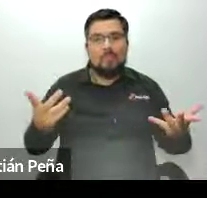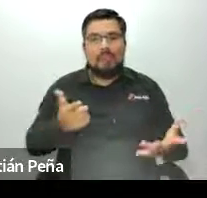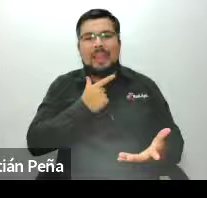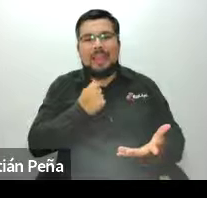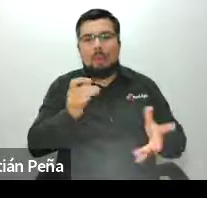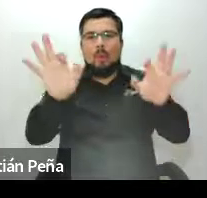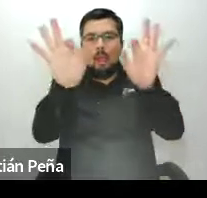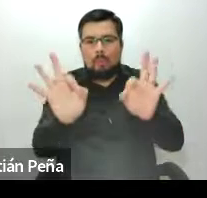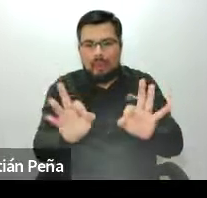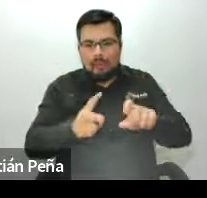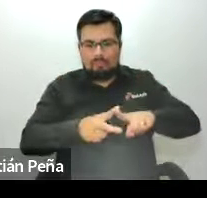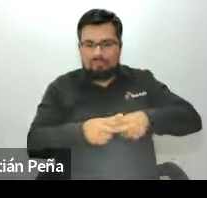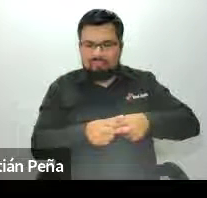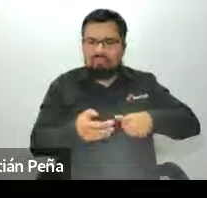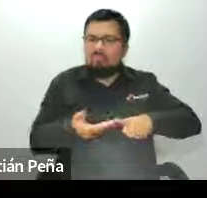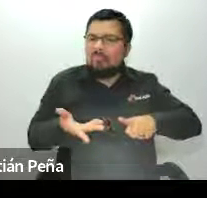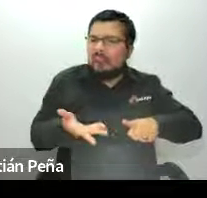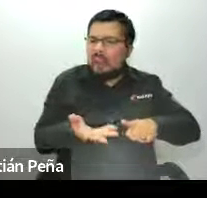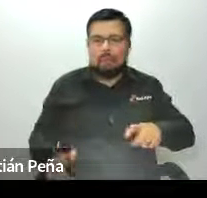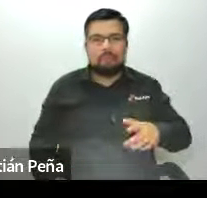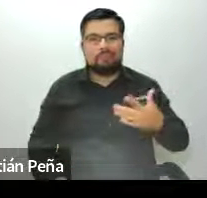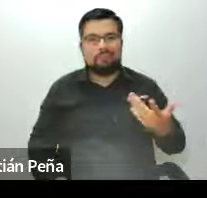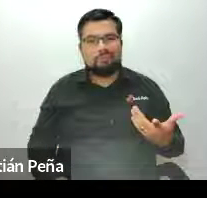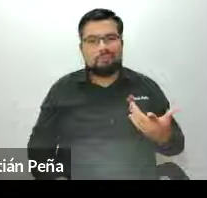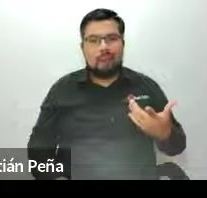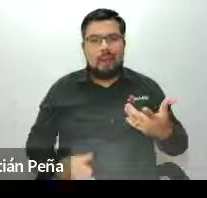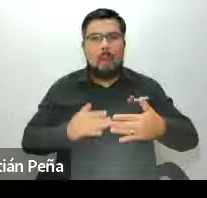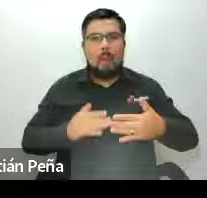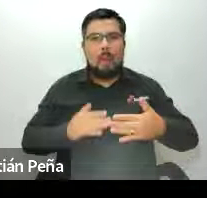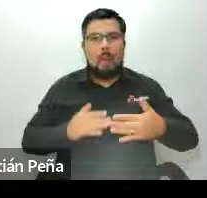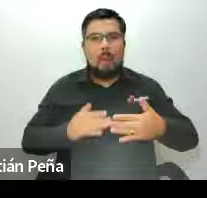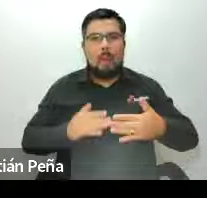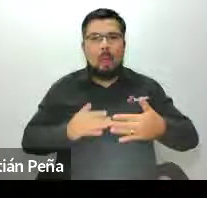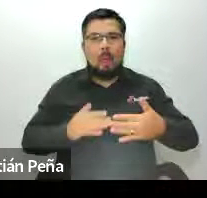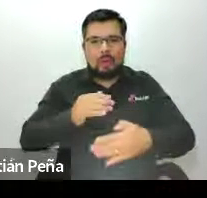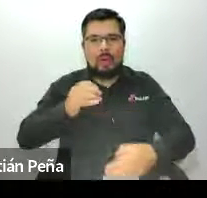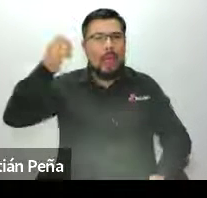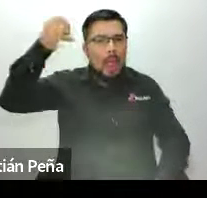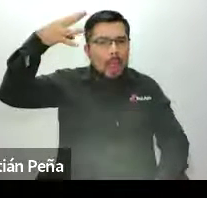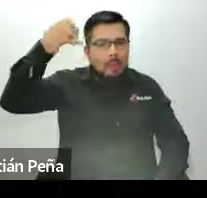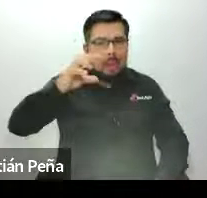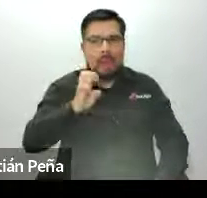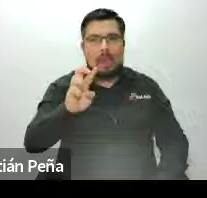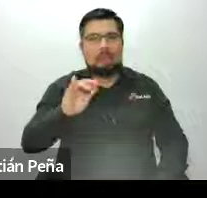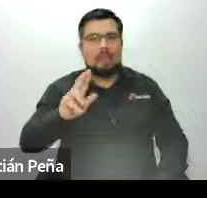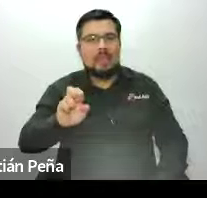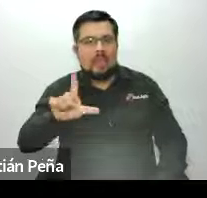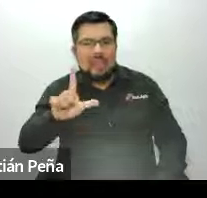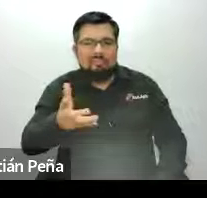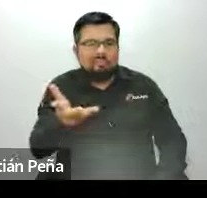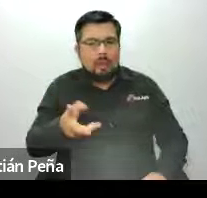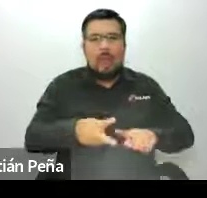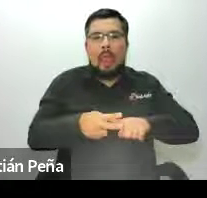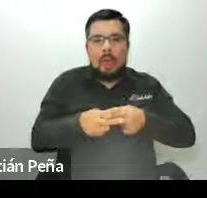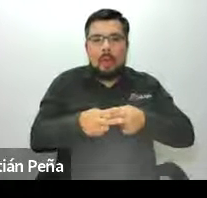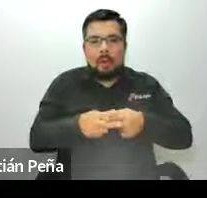espiral? Nosotros siempre las hemos definido un poco con con estos planteamientos que aquí aparecen. Lo definimos como una herramienta de apoyo a